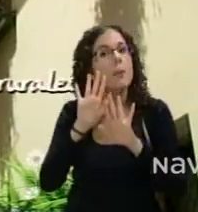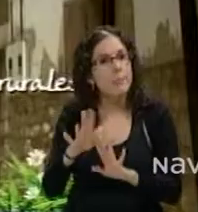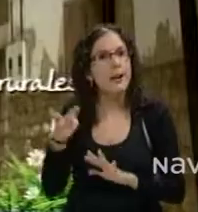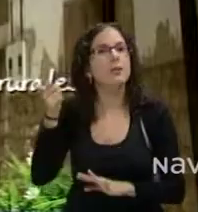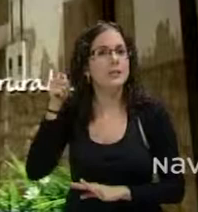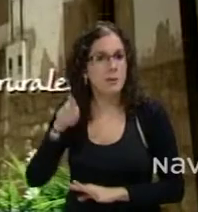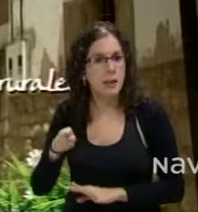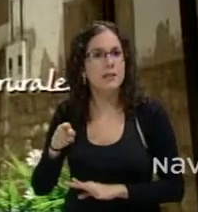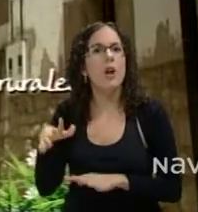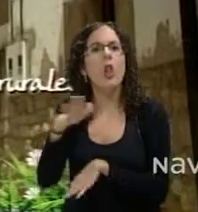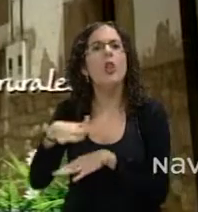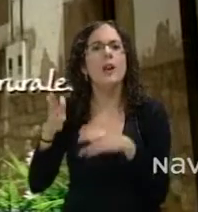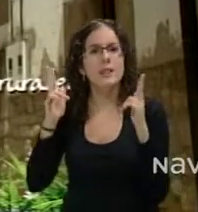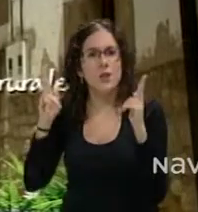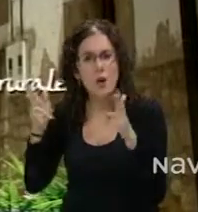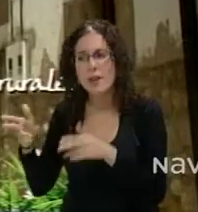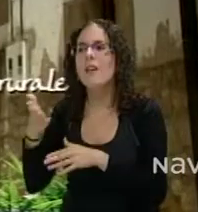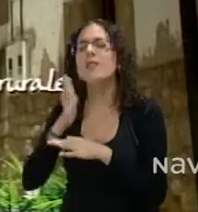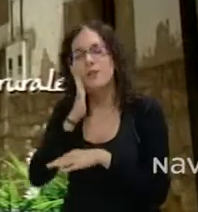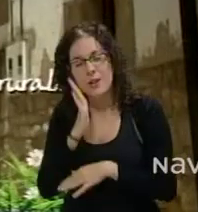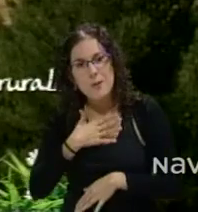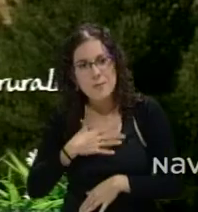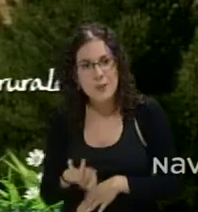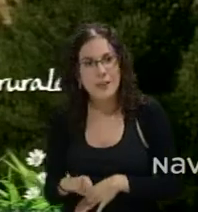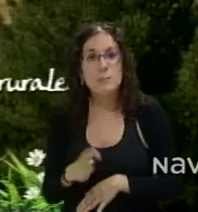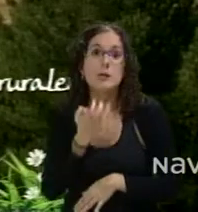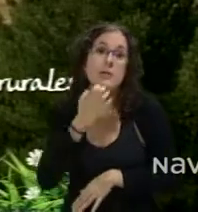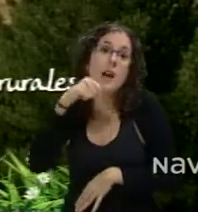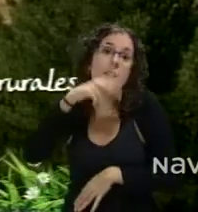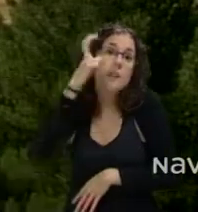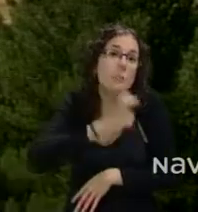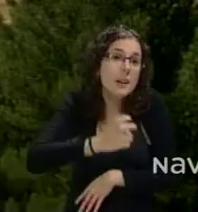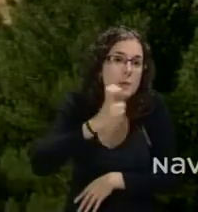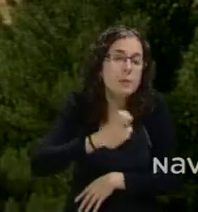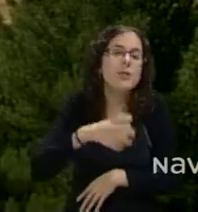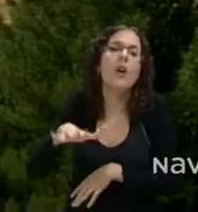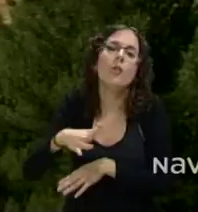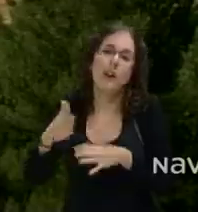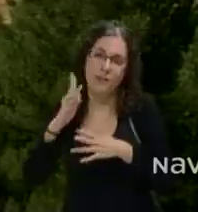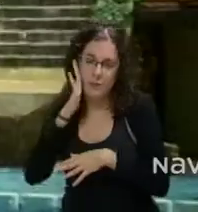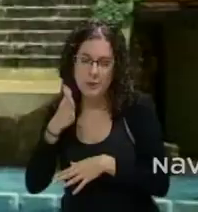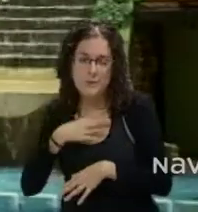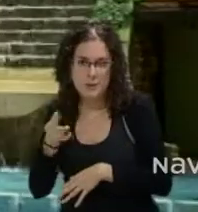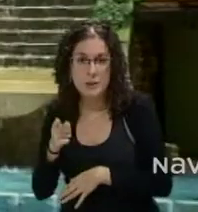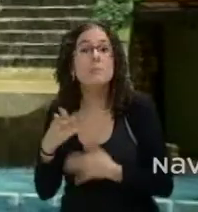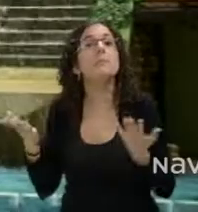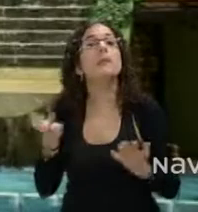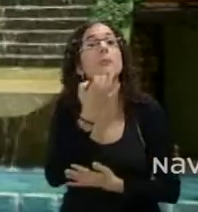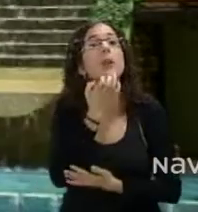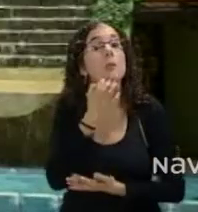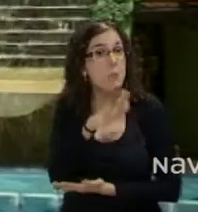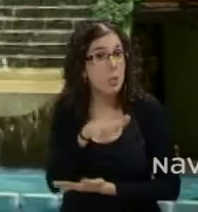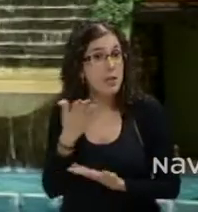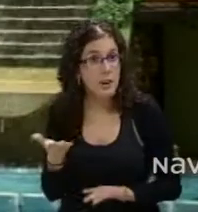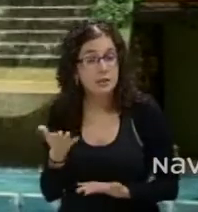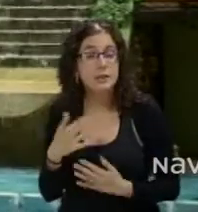ha picado ya la curiosidad y hemos escogido esta villa como destino para nuestra próxima visita. Uno de los lugares donde podemos pasar, por ejemplo, un